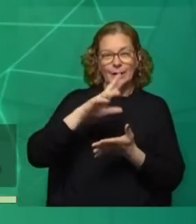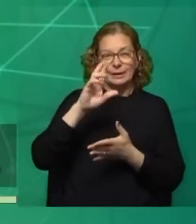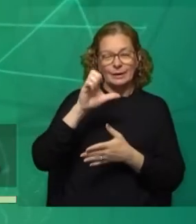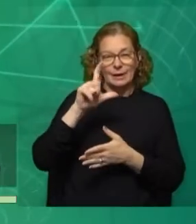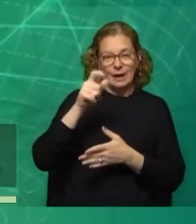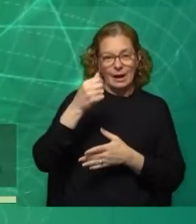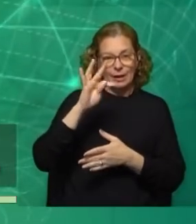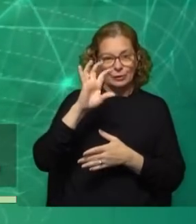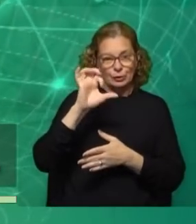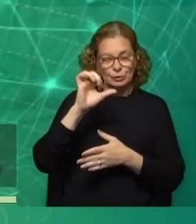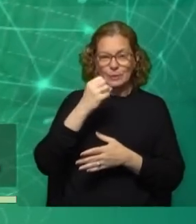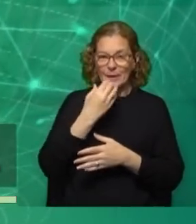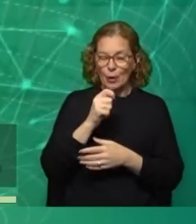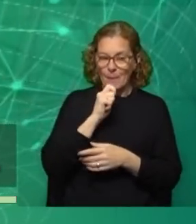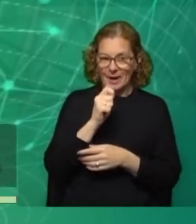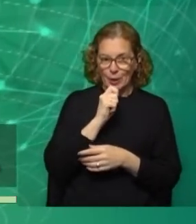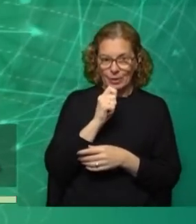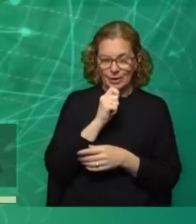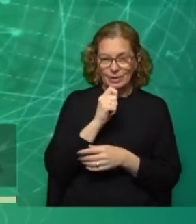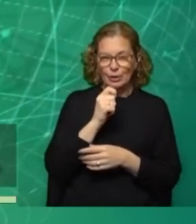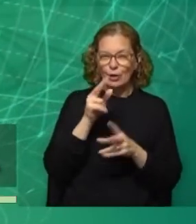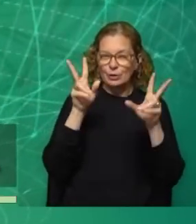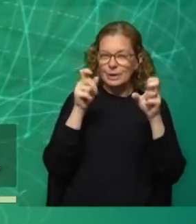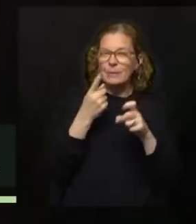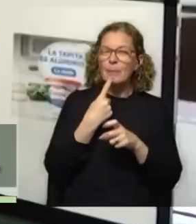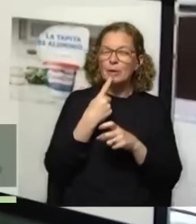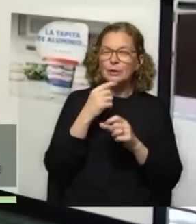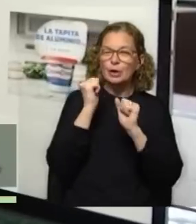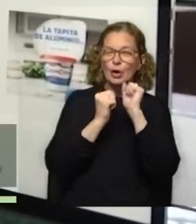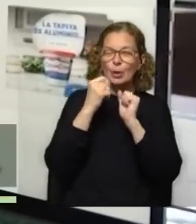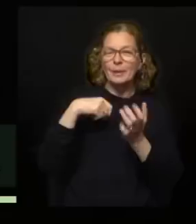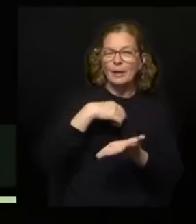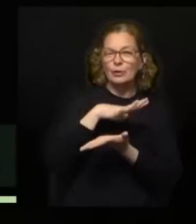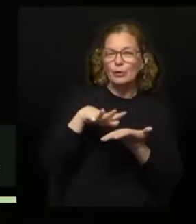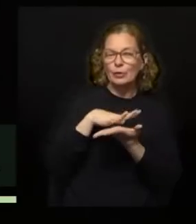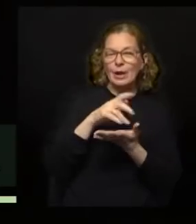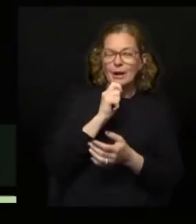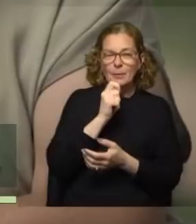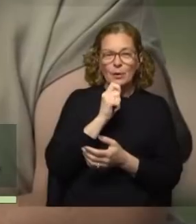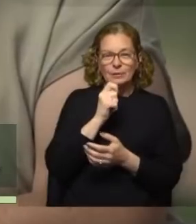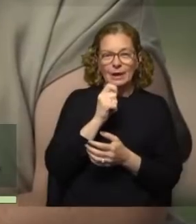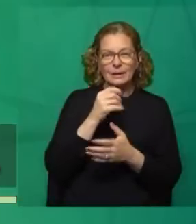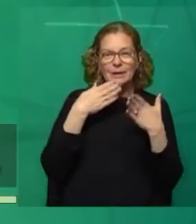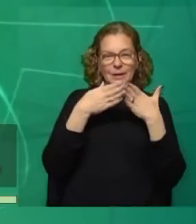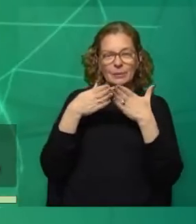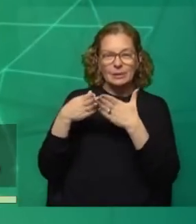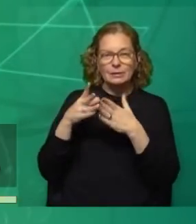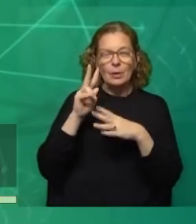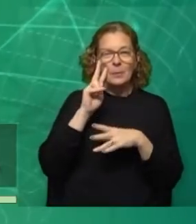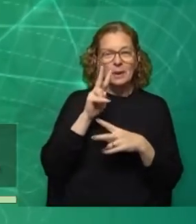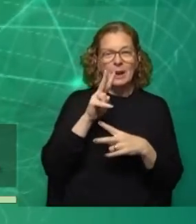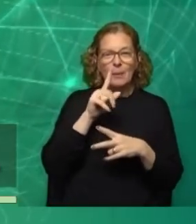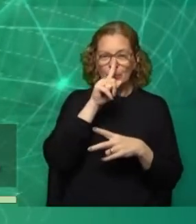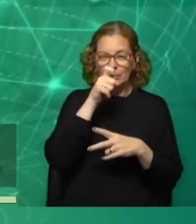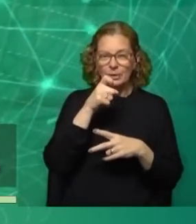está nominado como mejor programa periodístico aborda actualidad política económica y social mediante reportajes y entrevistas Mira Montevideo